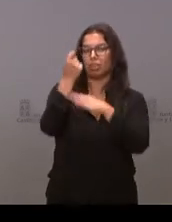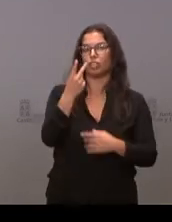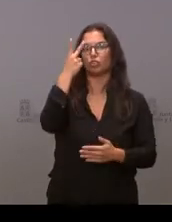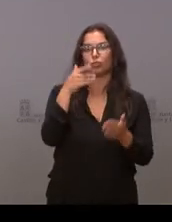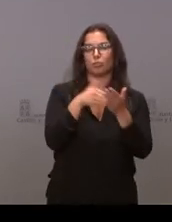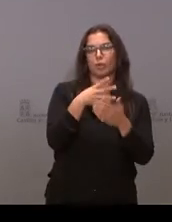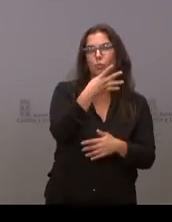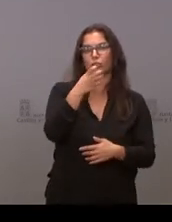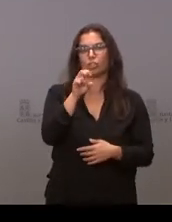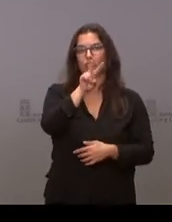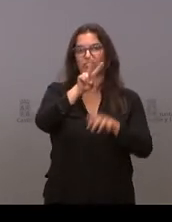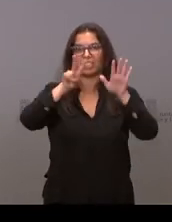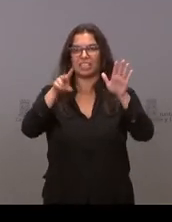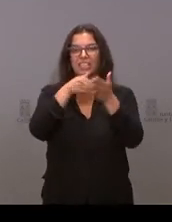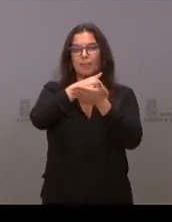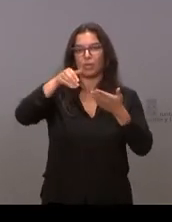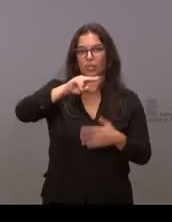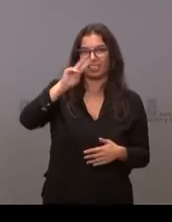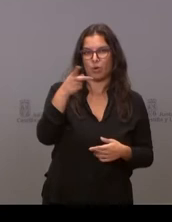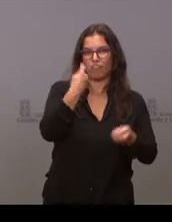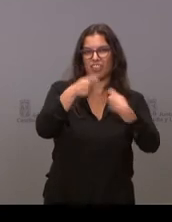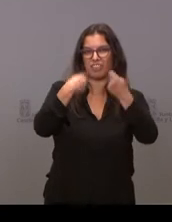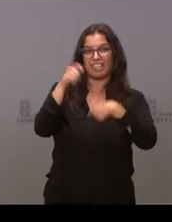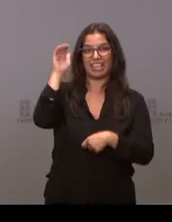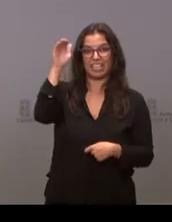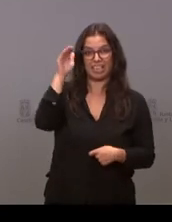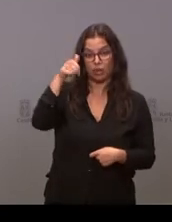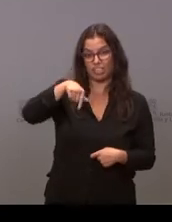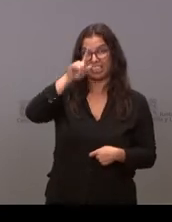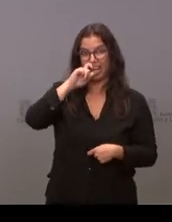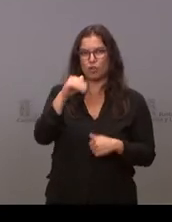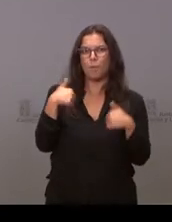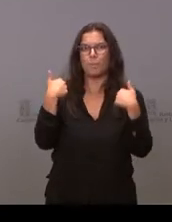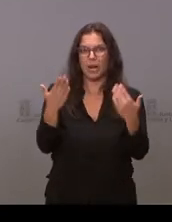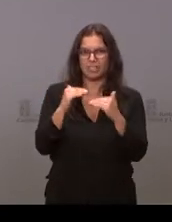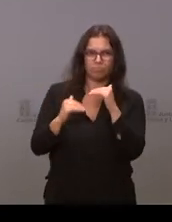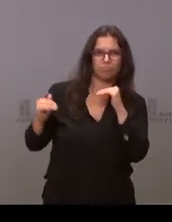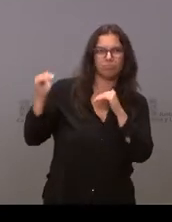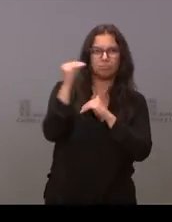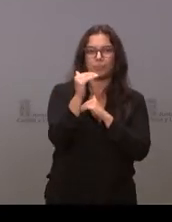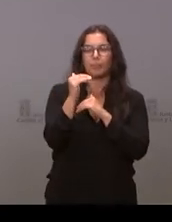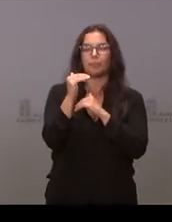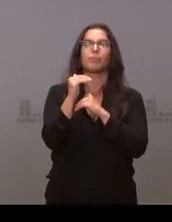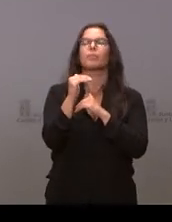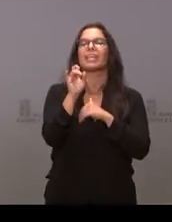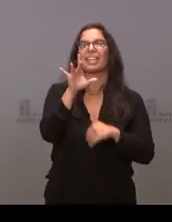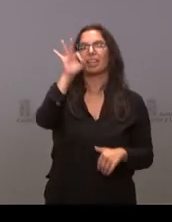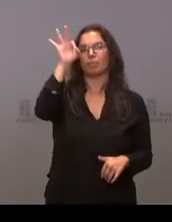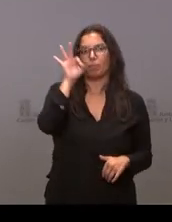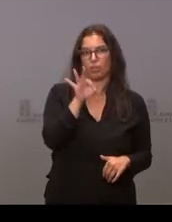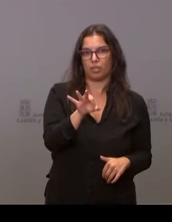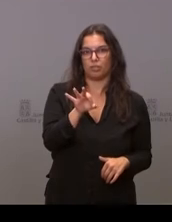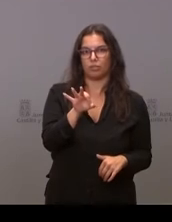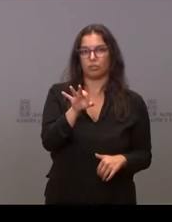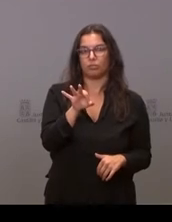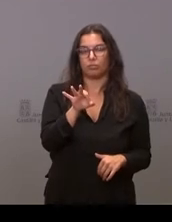2.427 millones de euros, y siguen creciendo en el año 2021. Han aumentado un 15%,